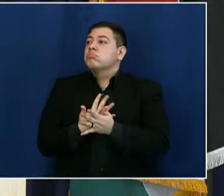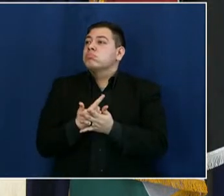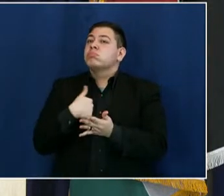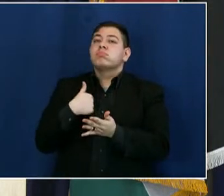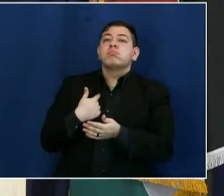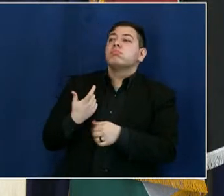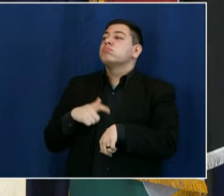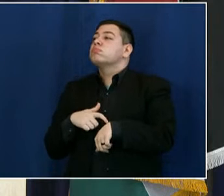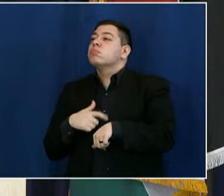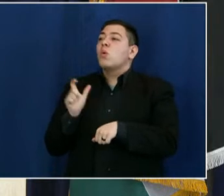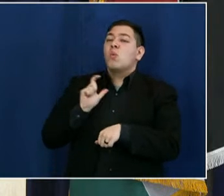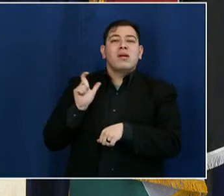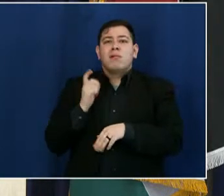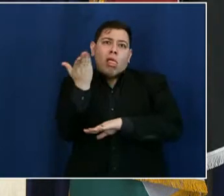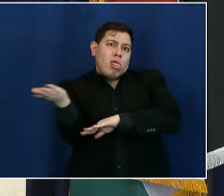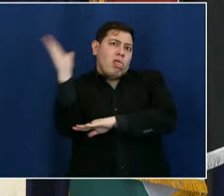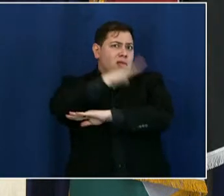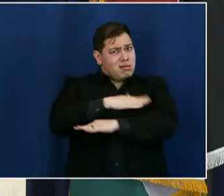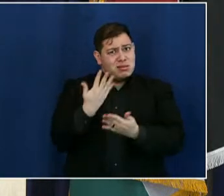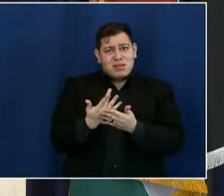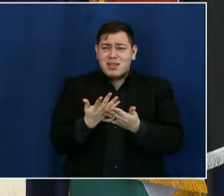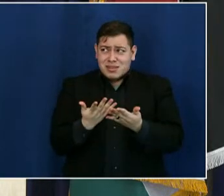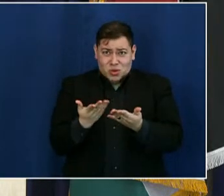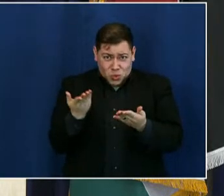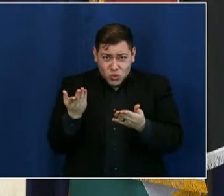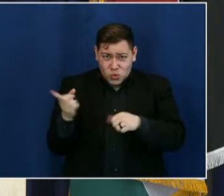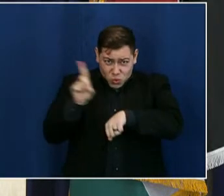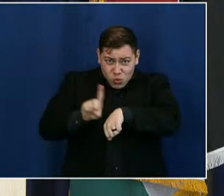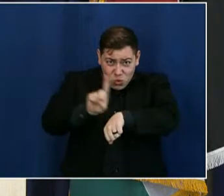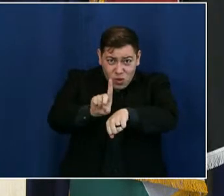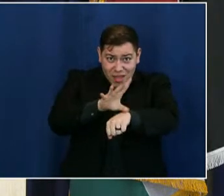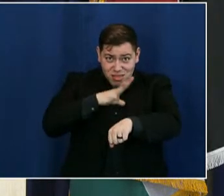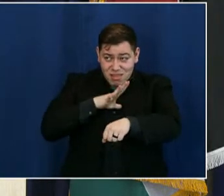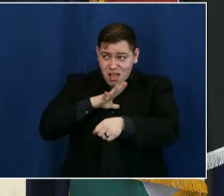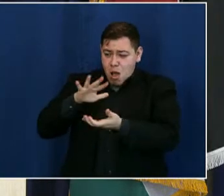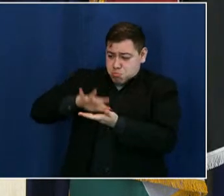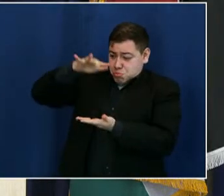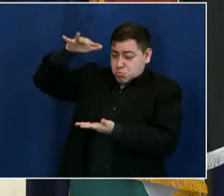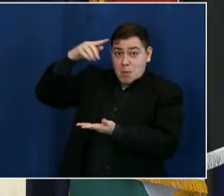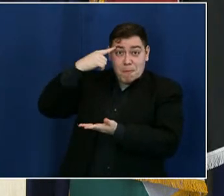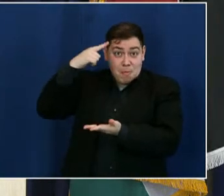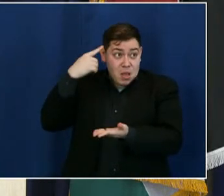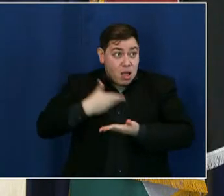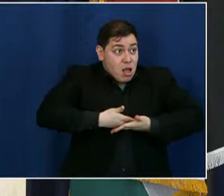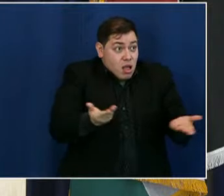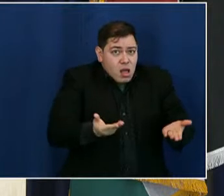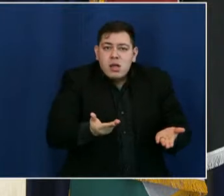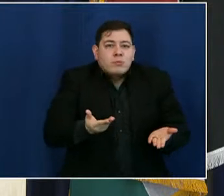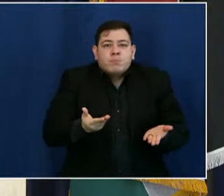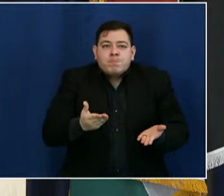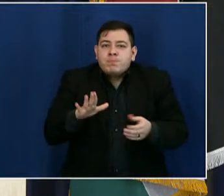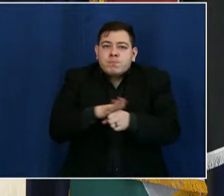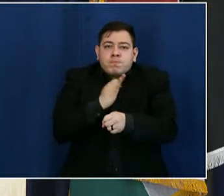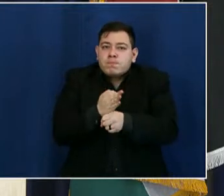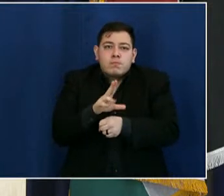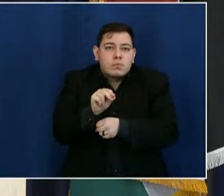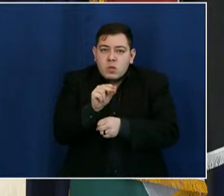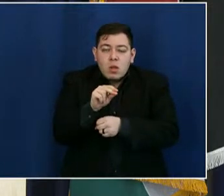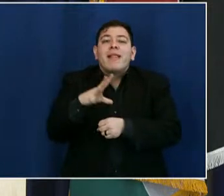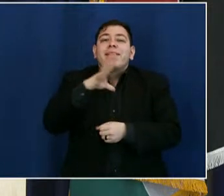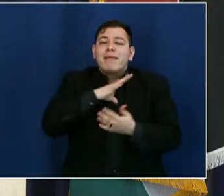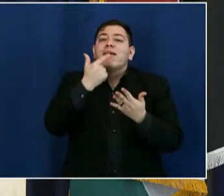extras todos los días. Entonces, lo que se está haciendo cuando hay vacunas extras o que alguien no fue a su cita o algo, tenemos